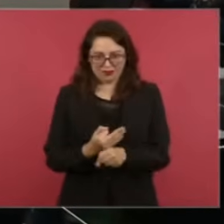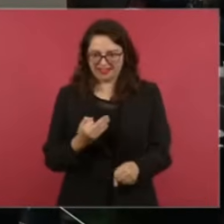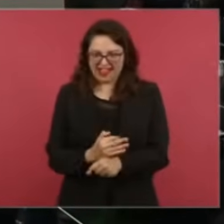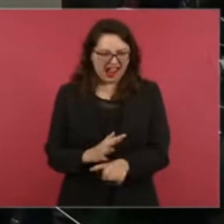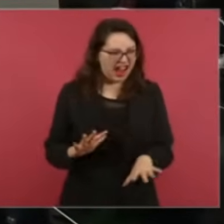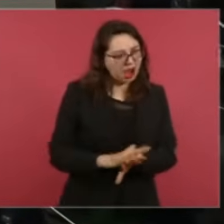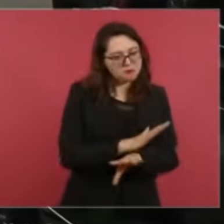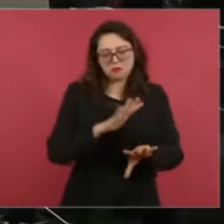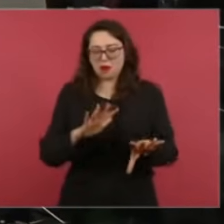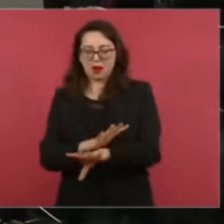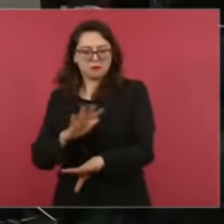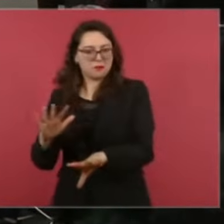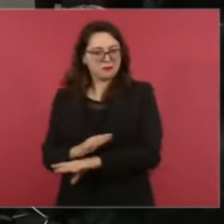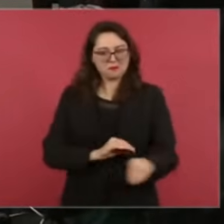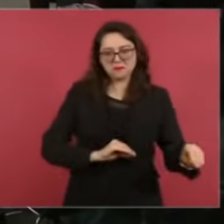Ahora no nos aburrimos,